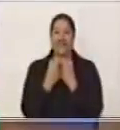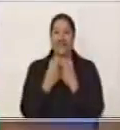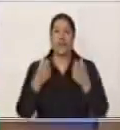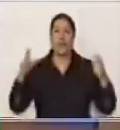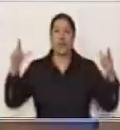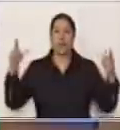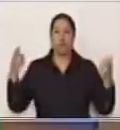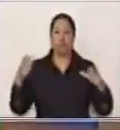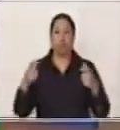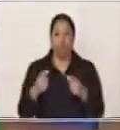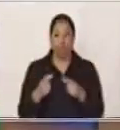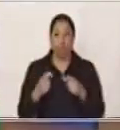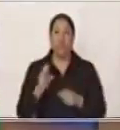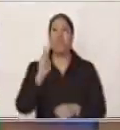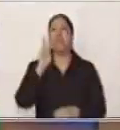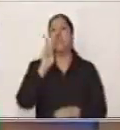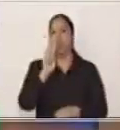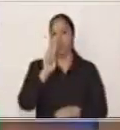dos fracciones.